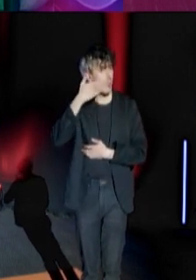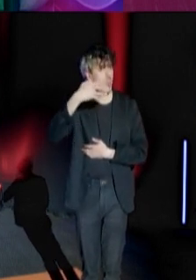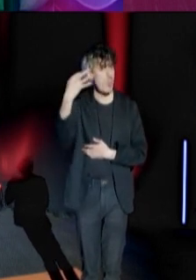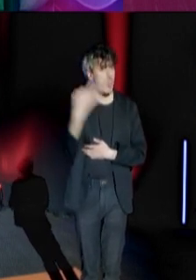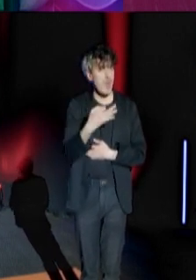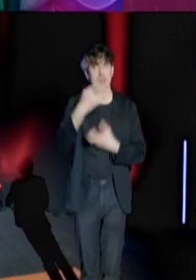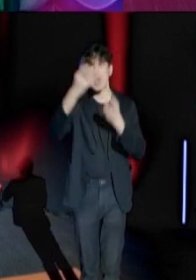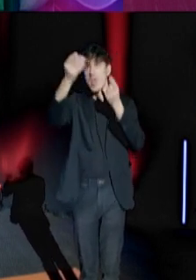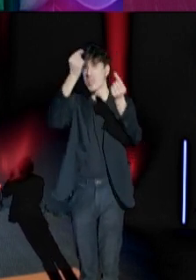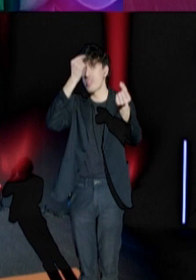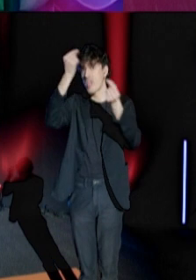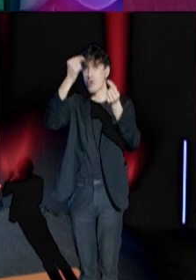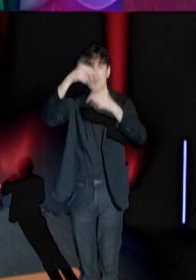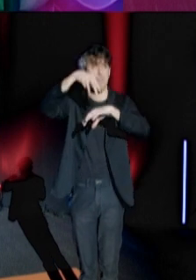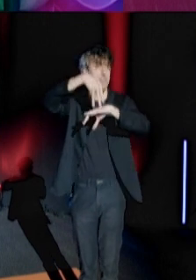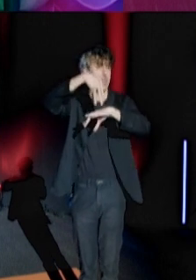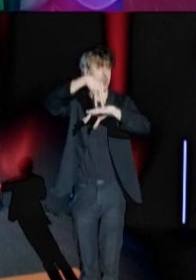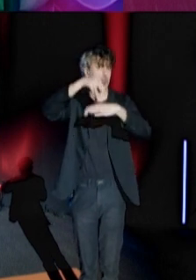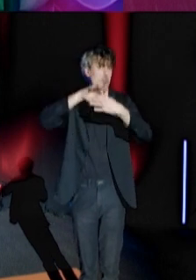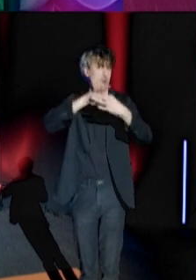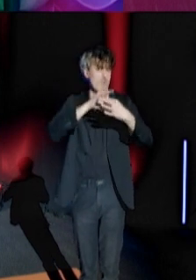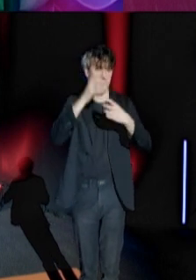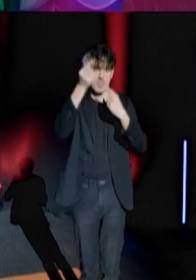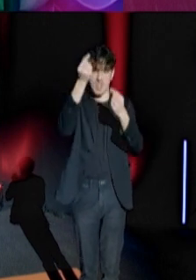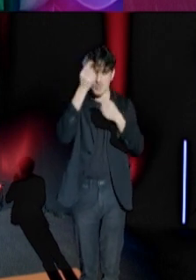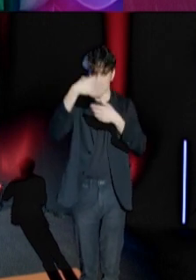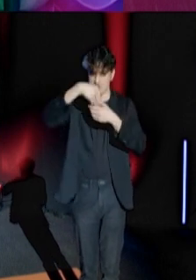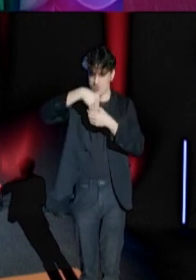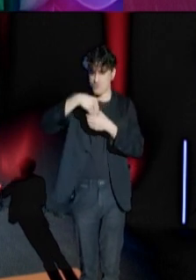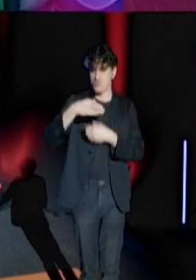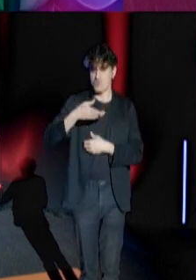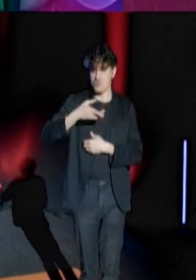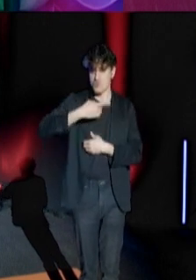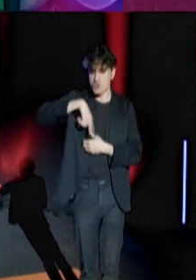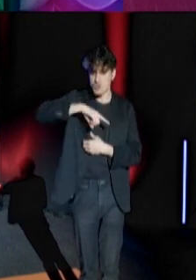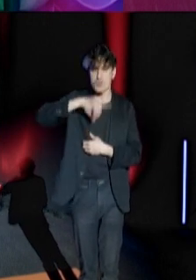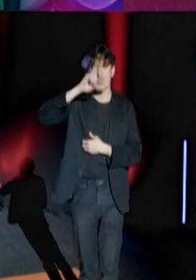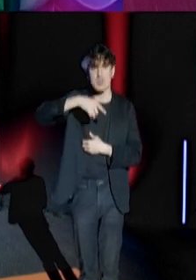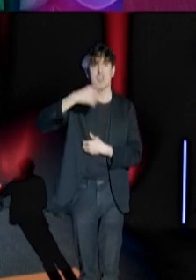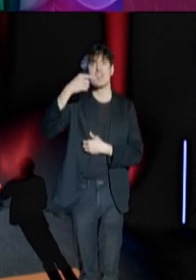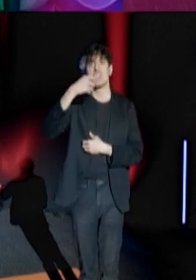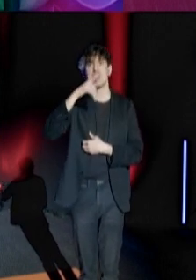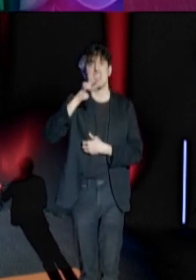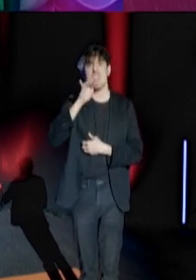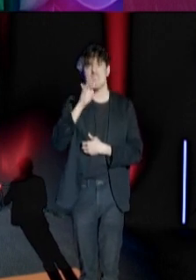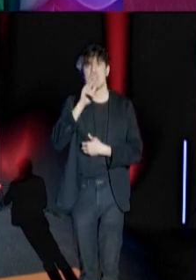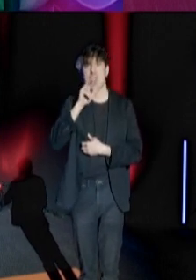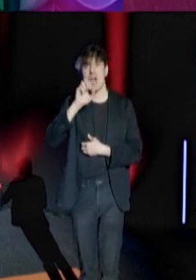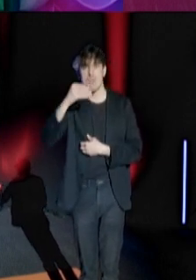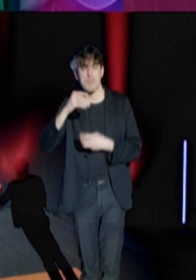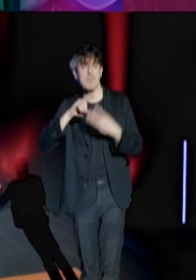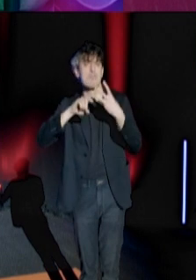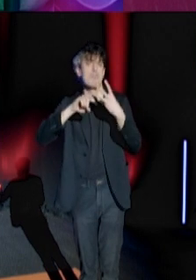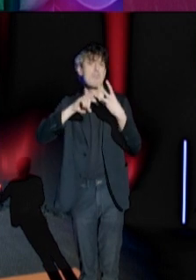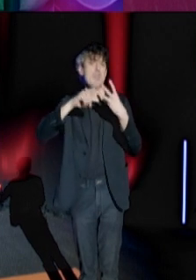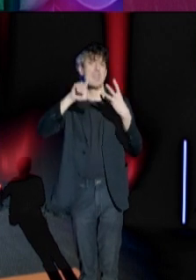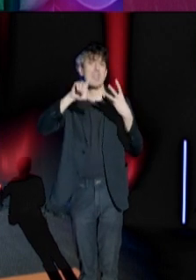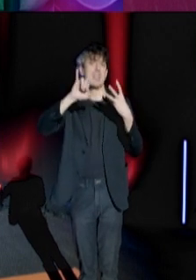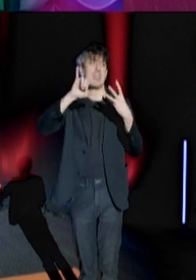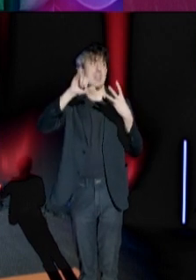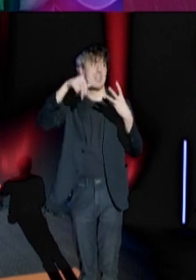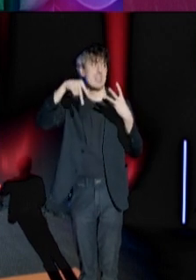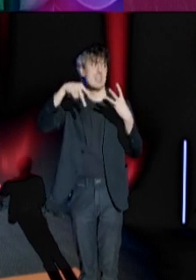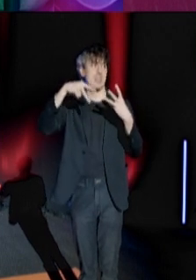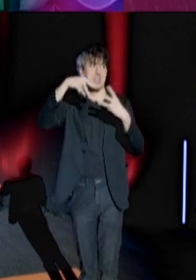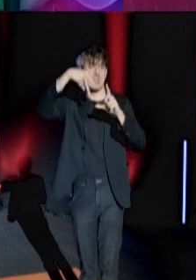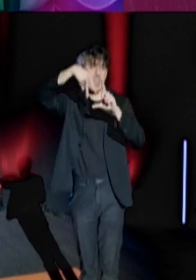Microsoft son datos internos nuestros son datos de github y son datos de linkedin empiezo